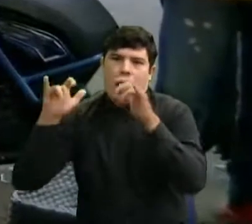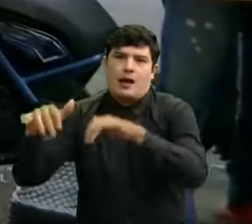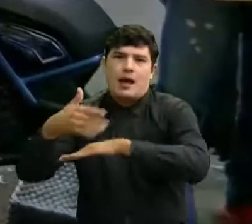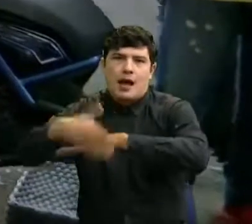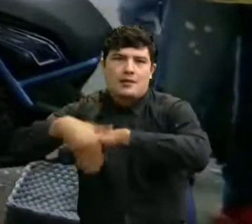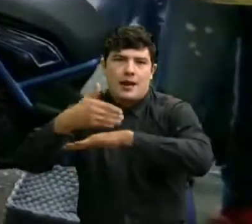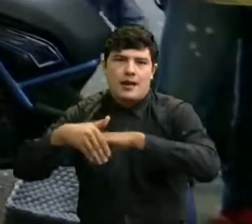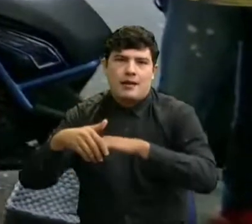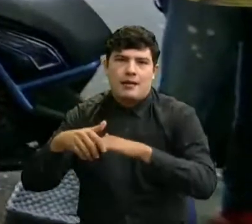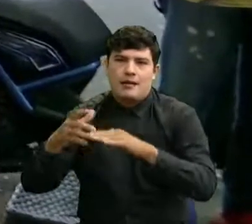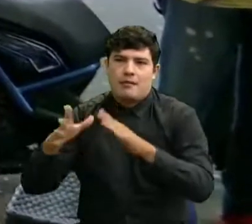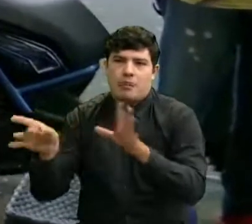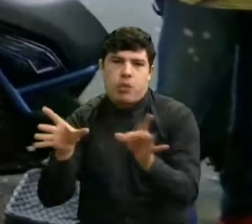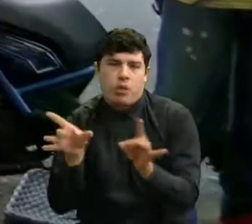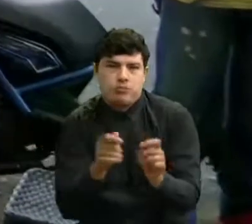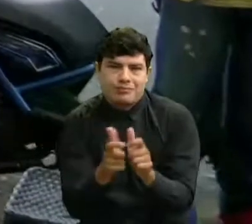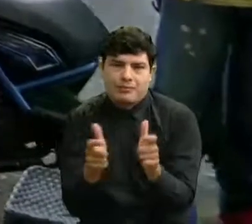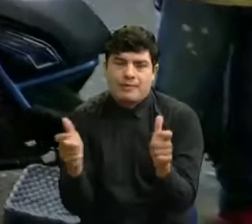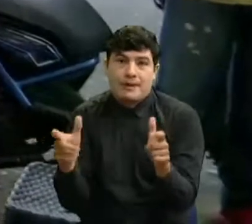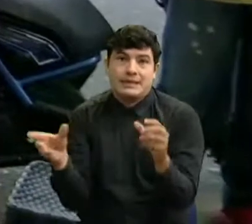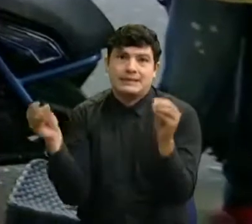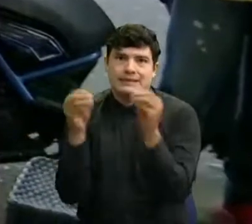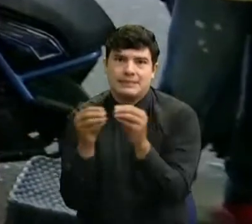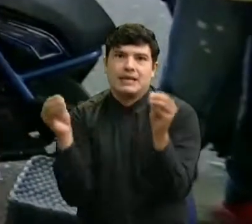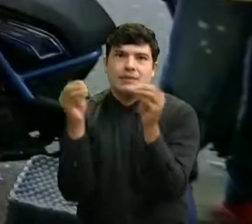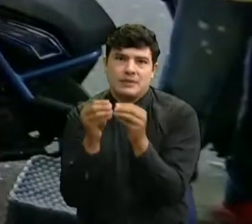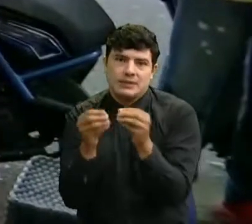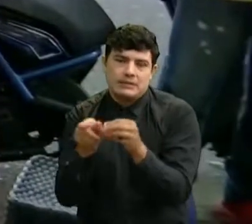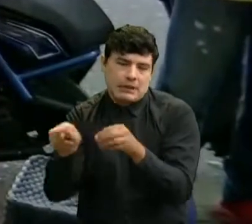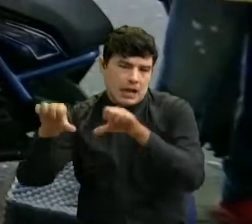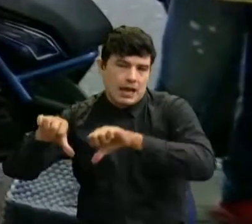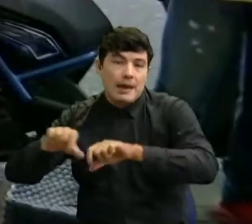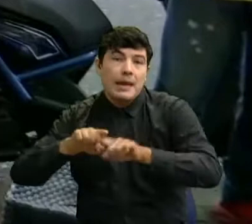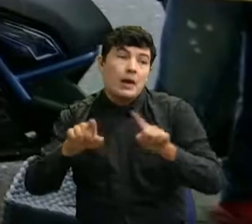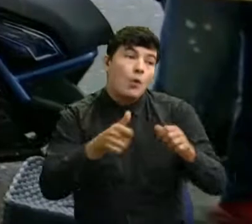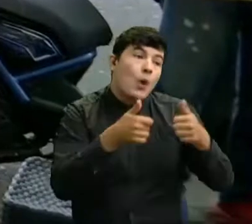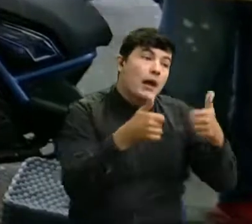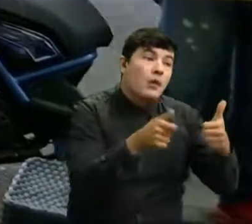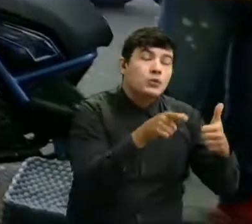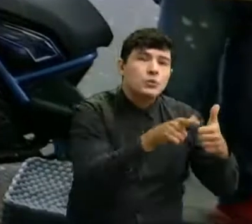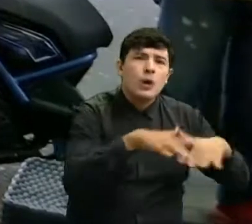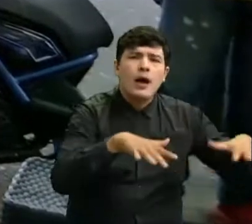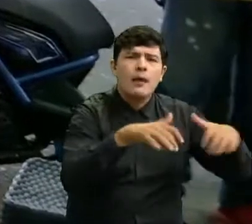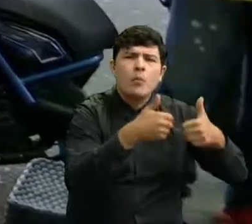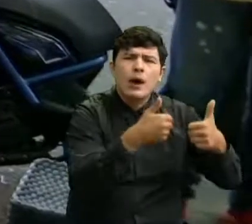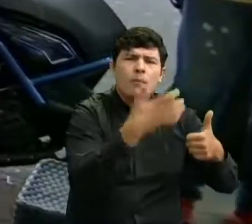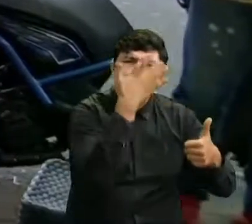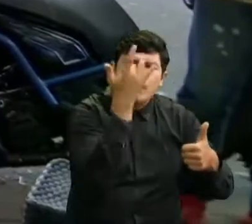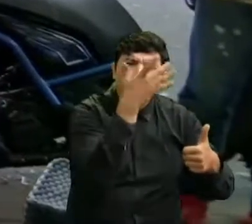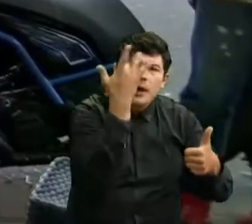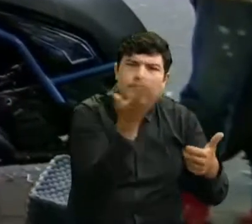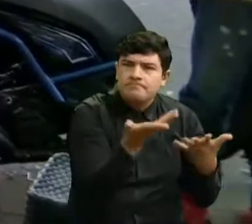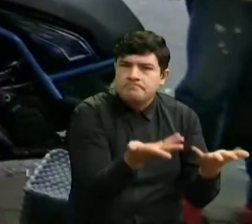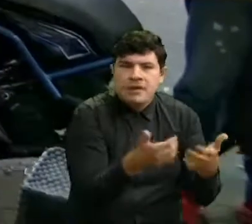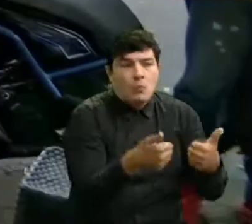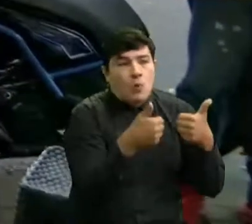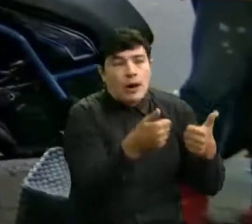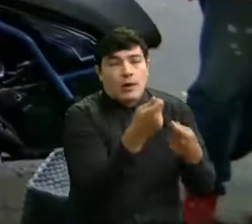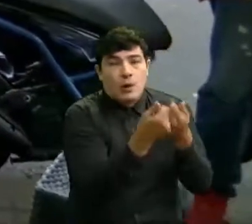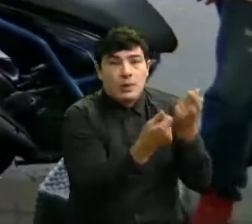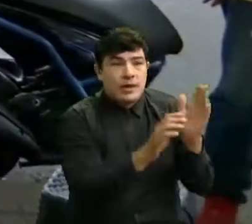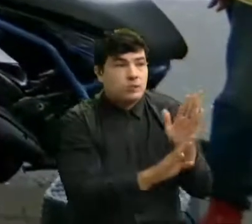con más gente en las calles. Y por otro lado bueno, ¿por qué? Porque bueno para la